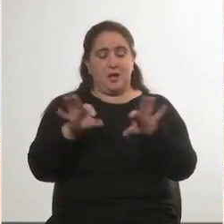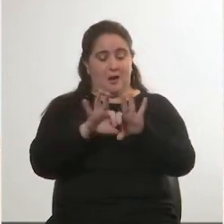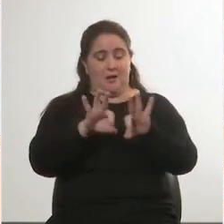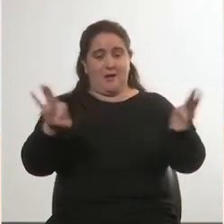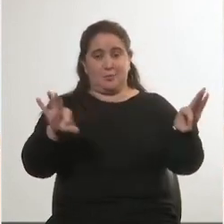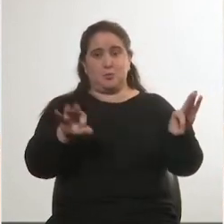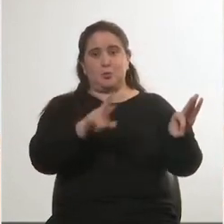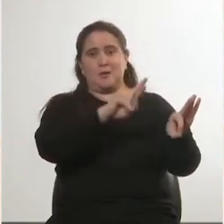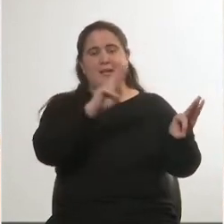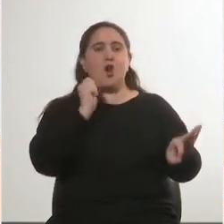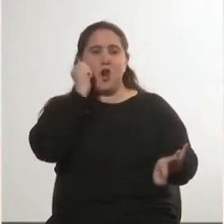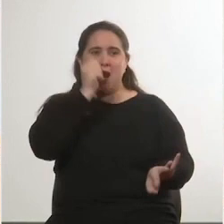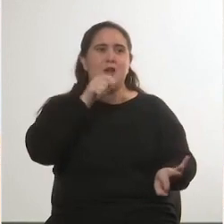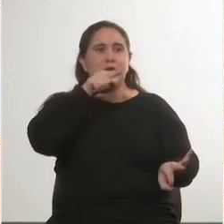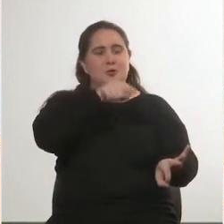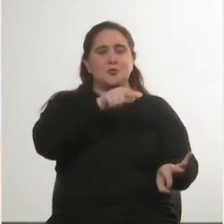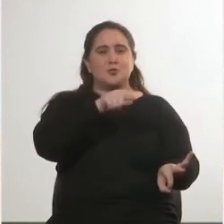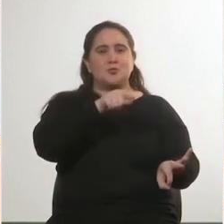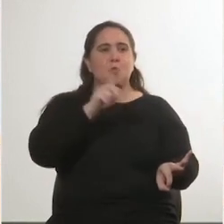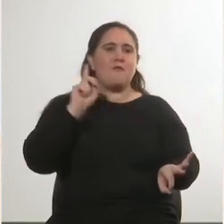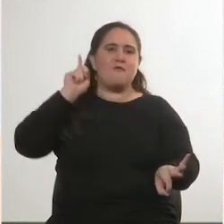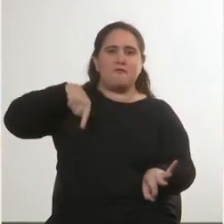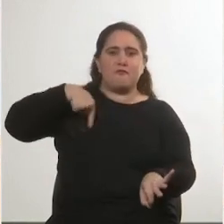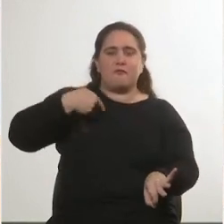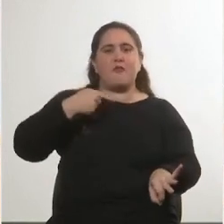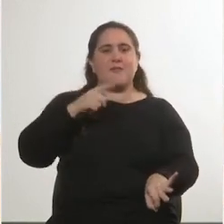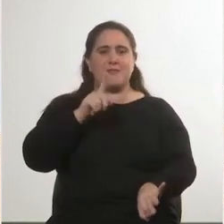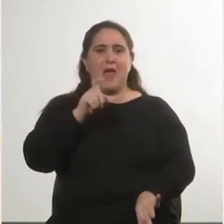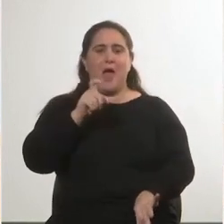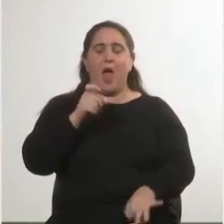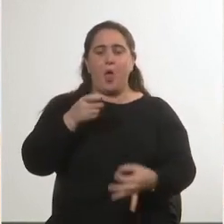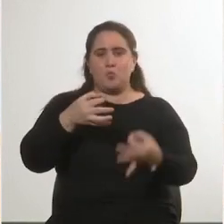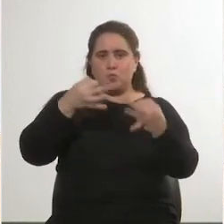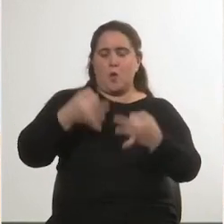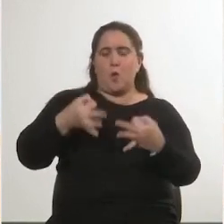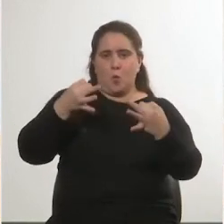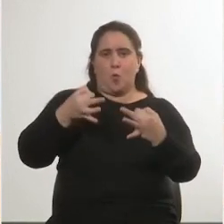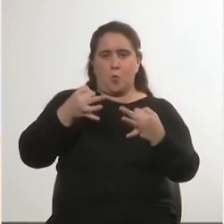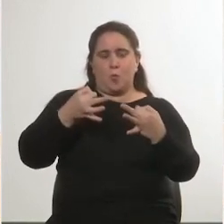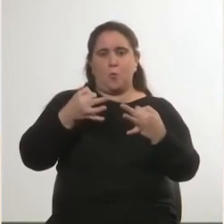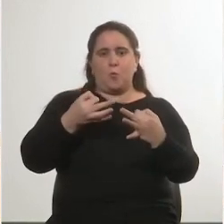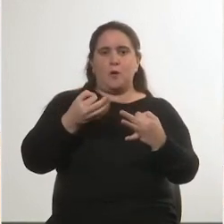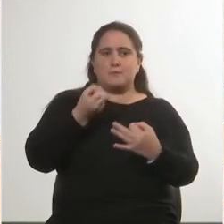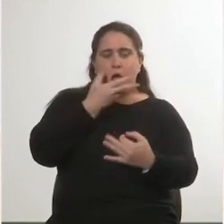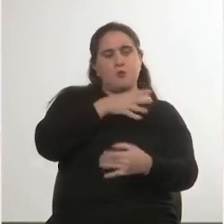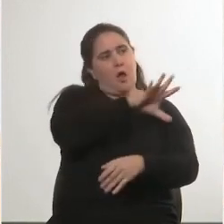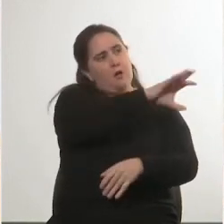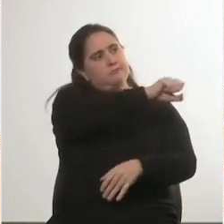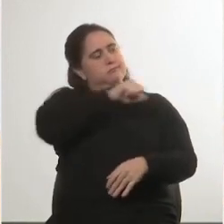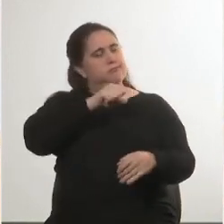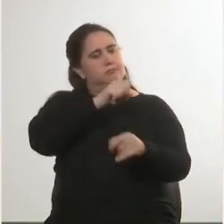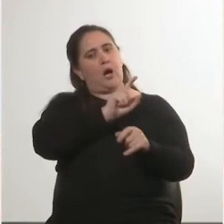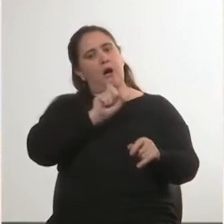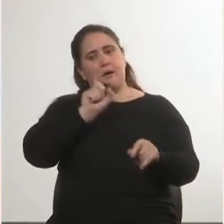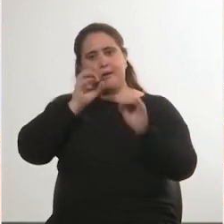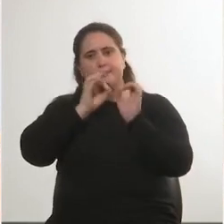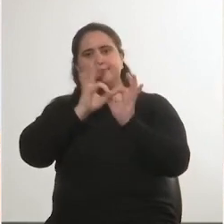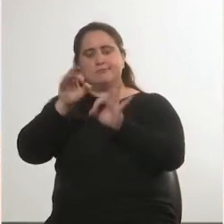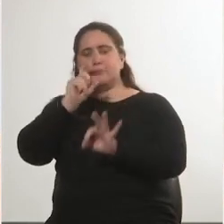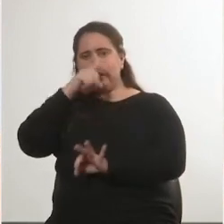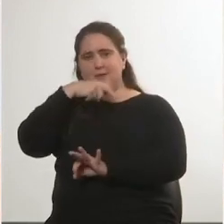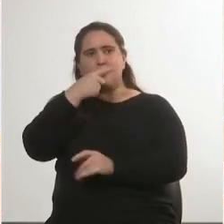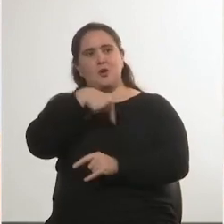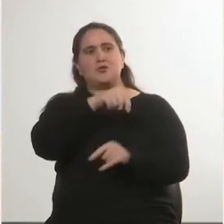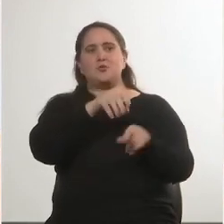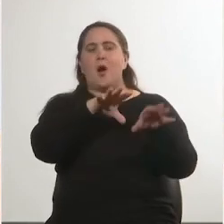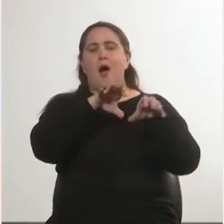desde el Río Negro, que es una fuente de agua mucho más segura que el Santa Lucía, y traerlo al área metropolitana, pero esa agua ya